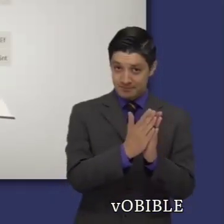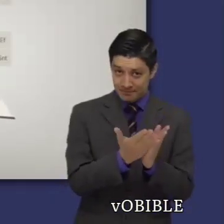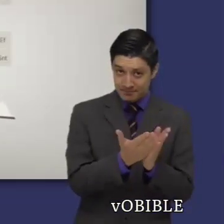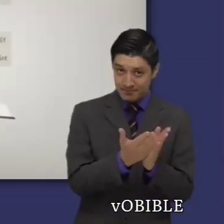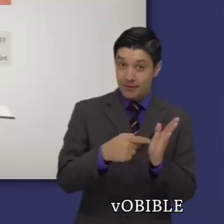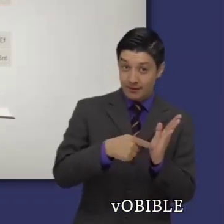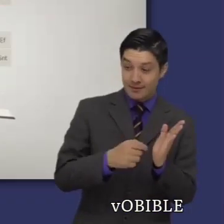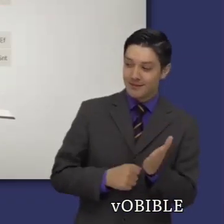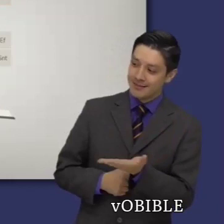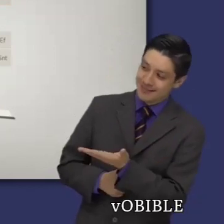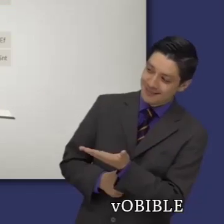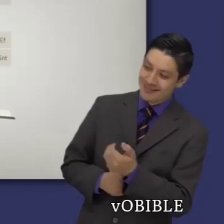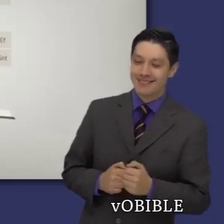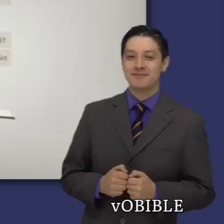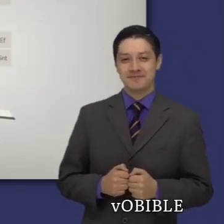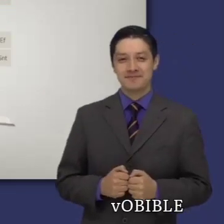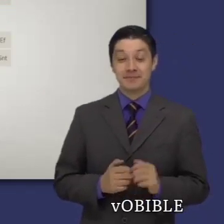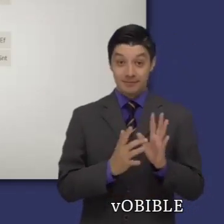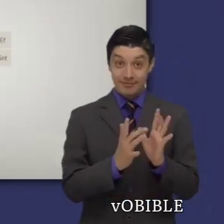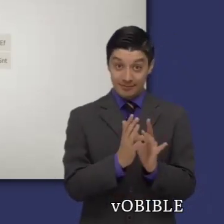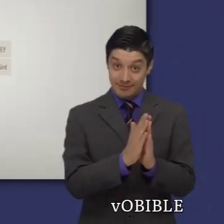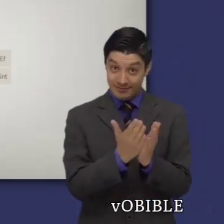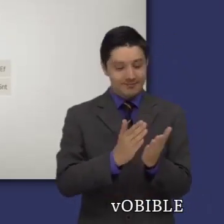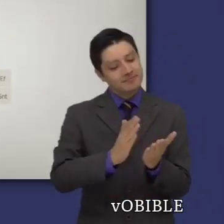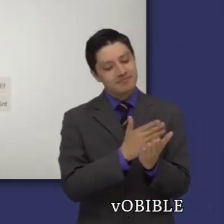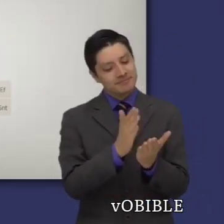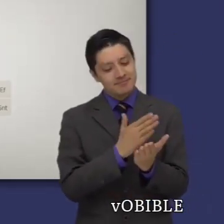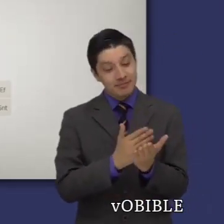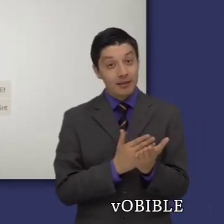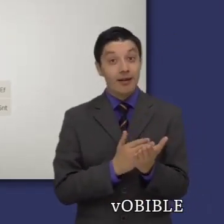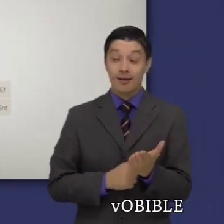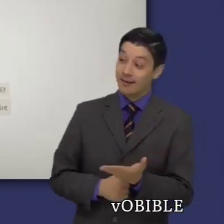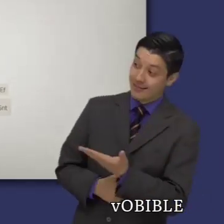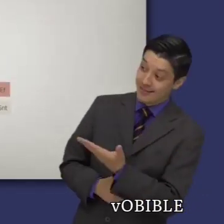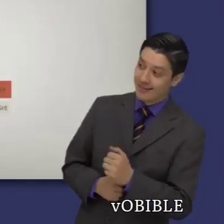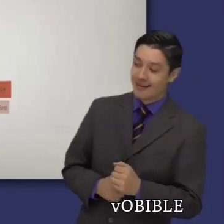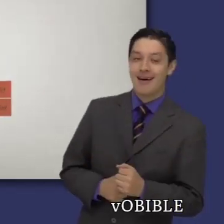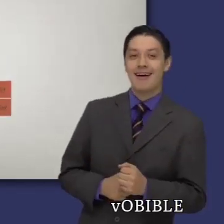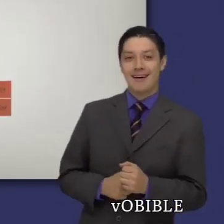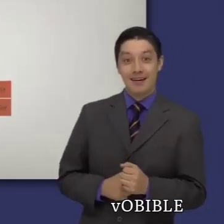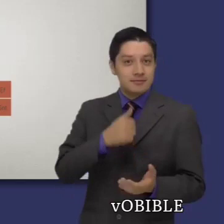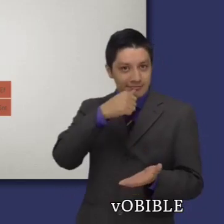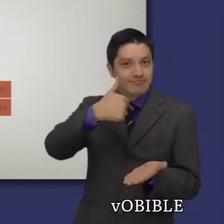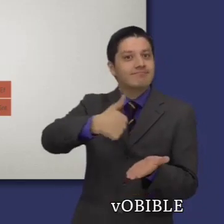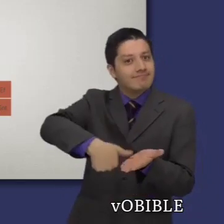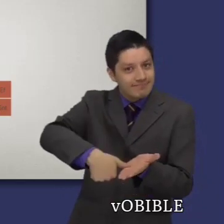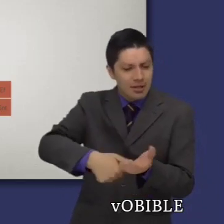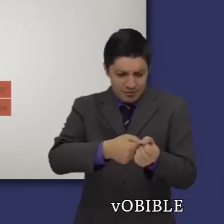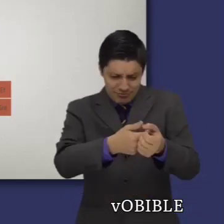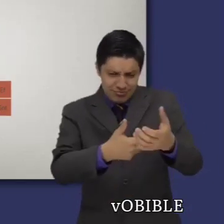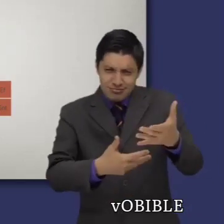Información sobre la Carta a los Romanos. La Carta a los Romanos es la primera de las 21 cartas que aparecen en